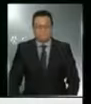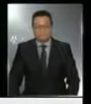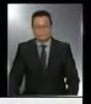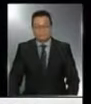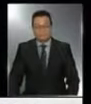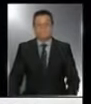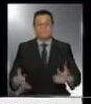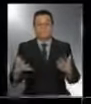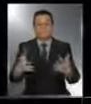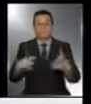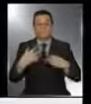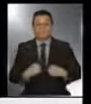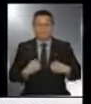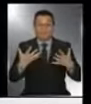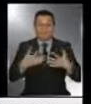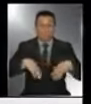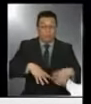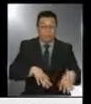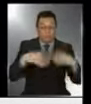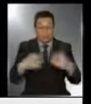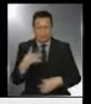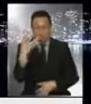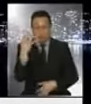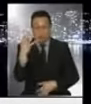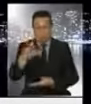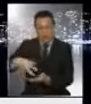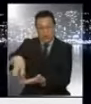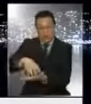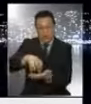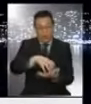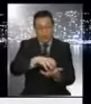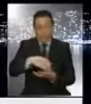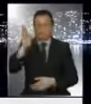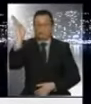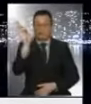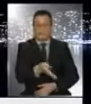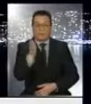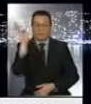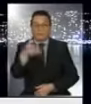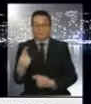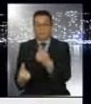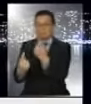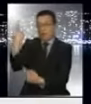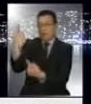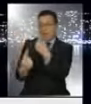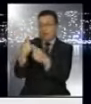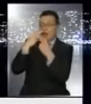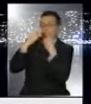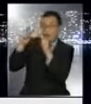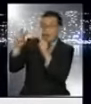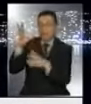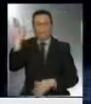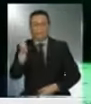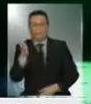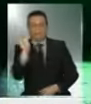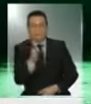bueno luego del estallido social yo son más de 40 las comunas en distintas regiones que suspendieron sus tradicionales eventos de fin de año con fuegos